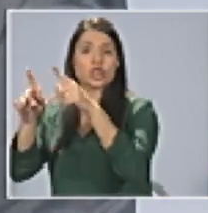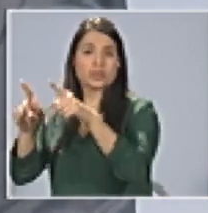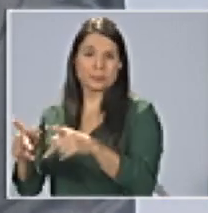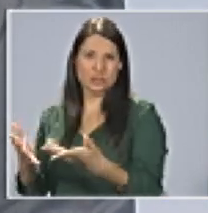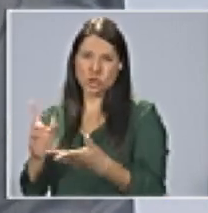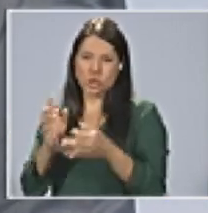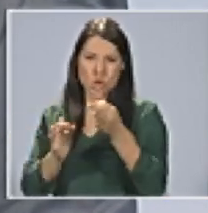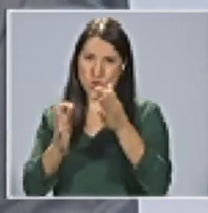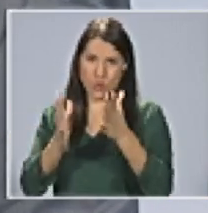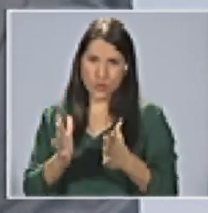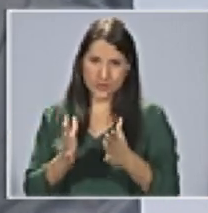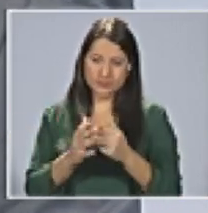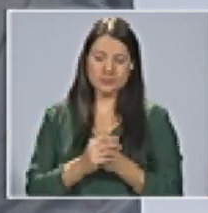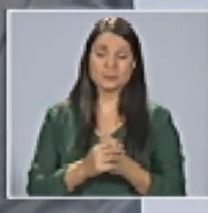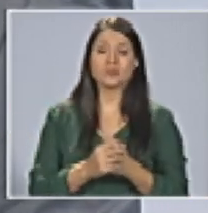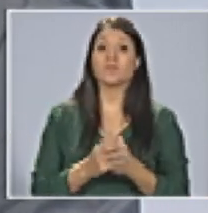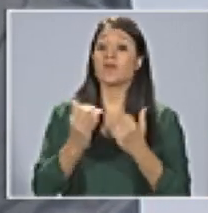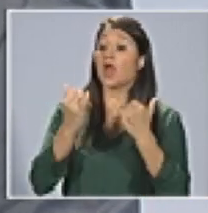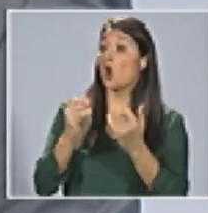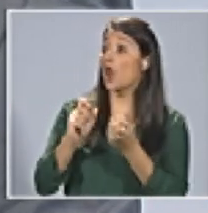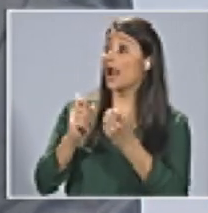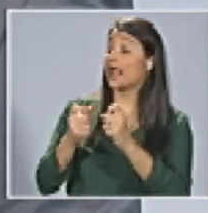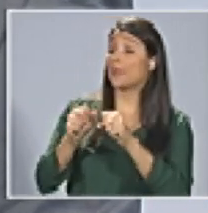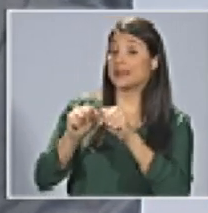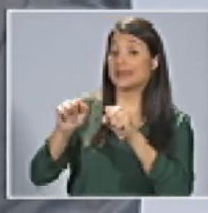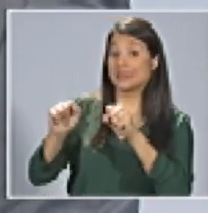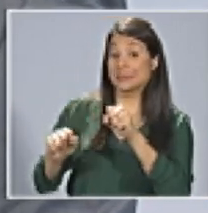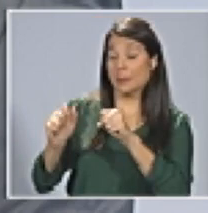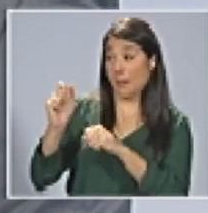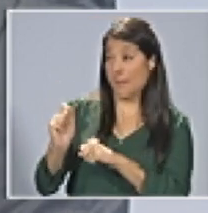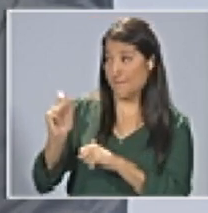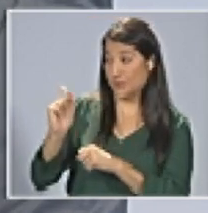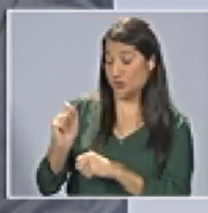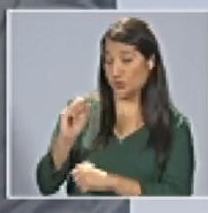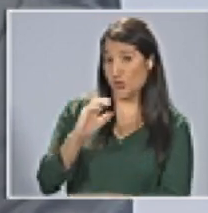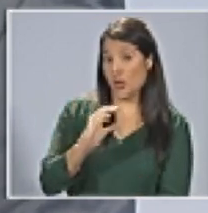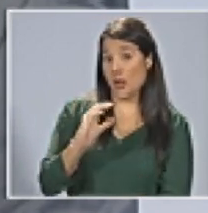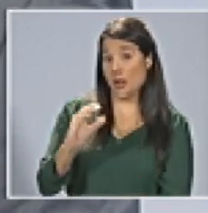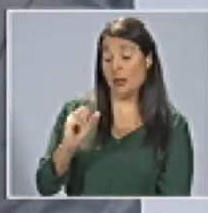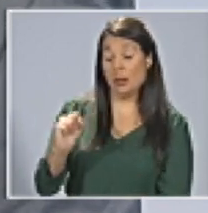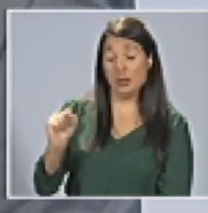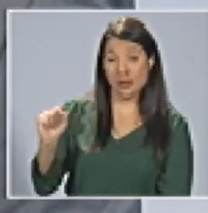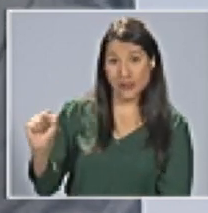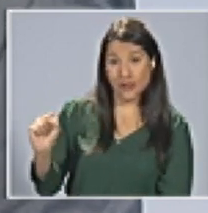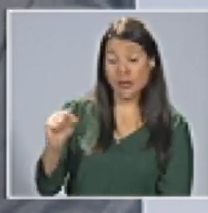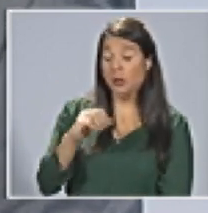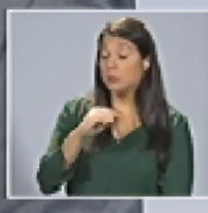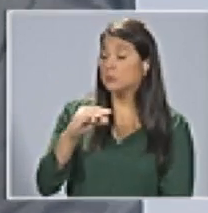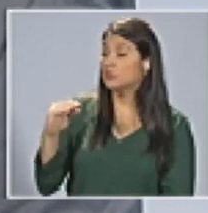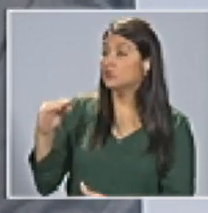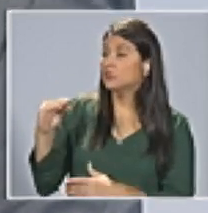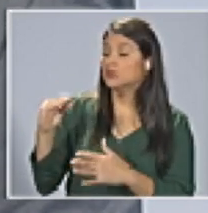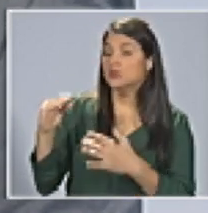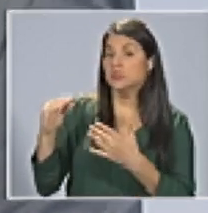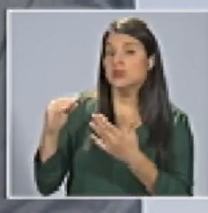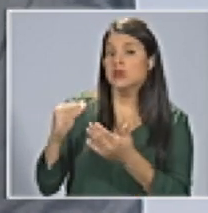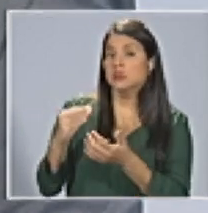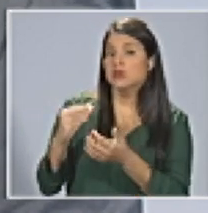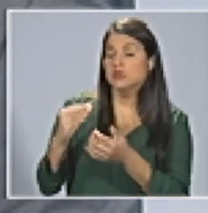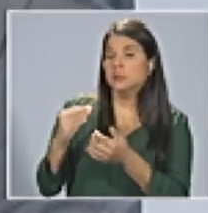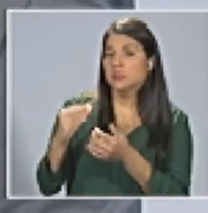Con el asunto del cambio del régimen de pensiones de la Caja y este lapso que se ha abierto para que las personas que